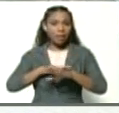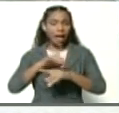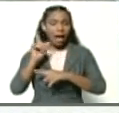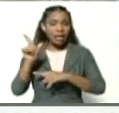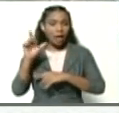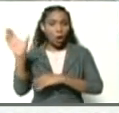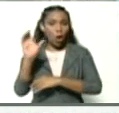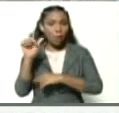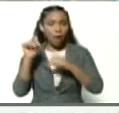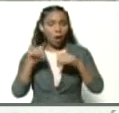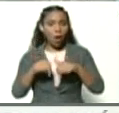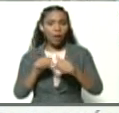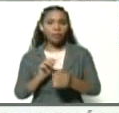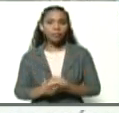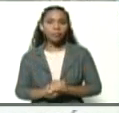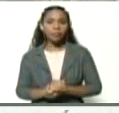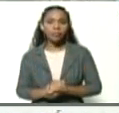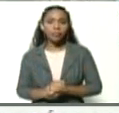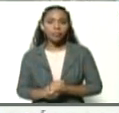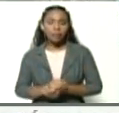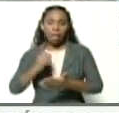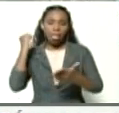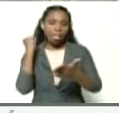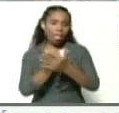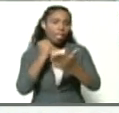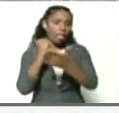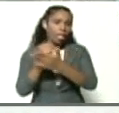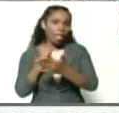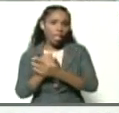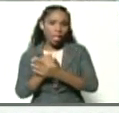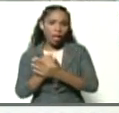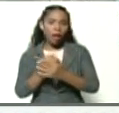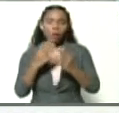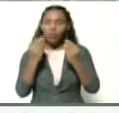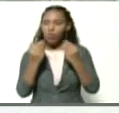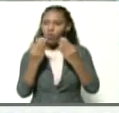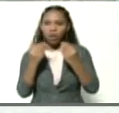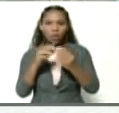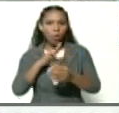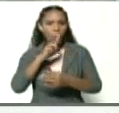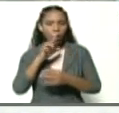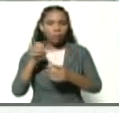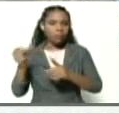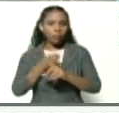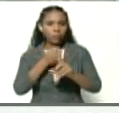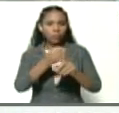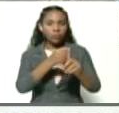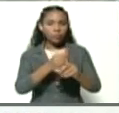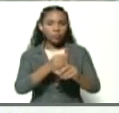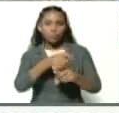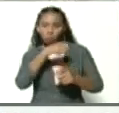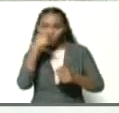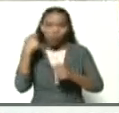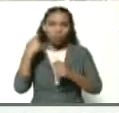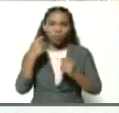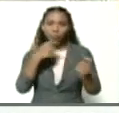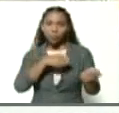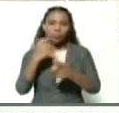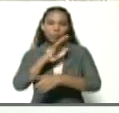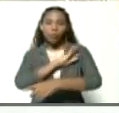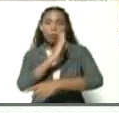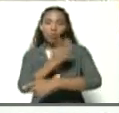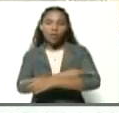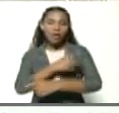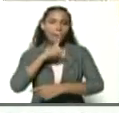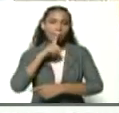hoy. Las masacres, los asesinatos, el narcotráfico, el poder del